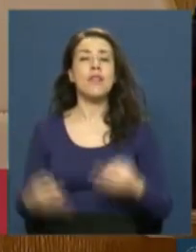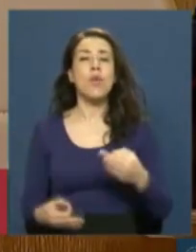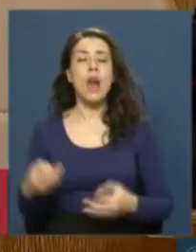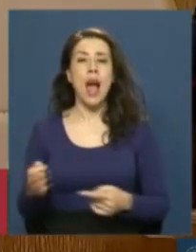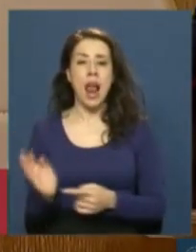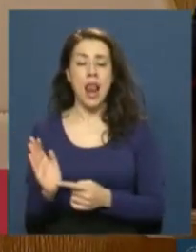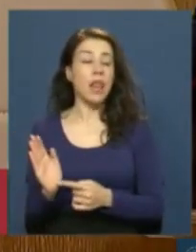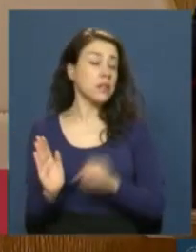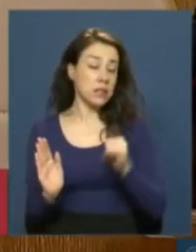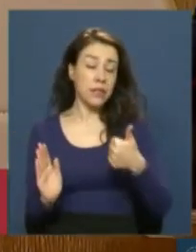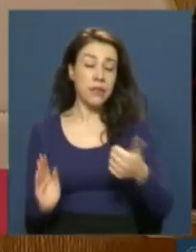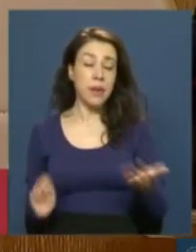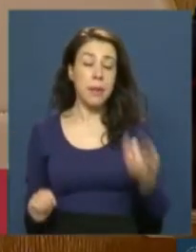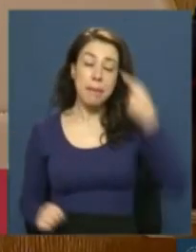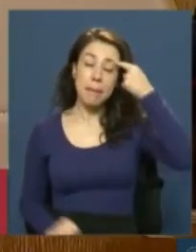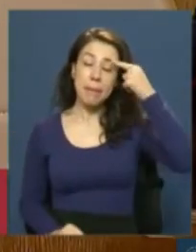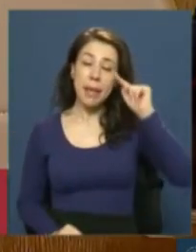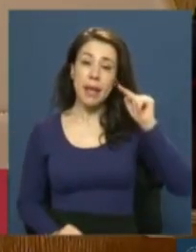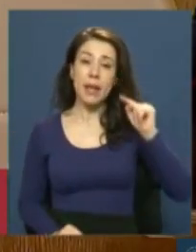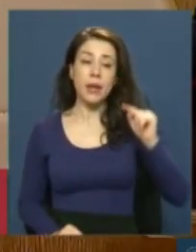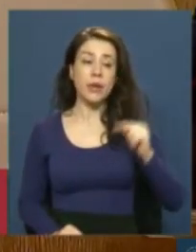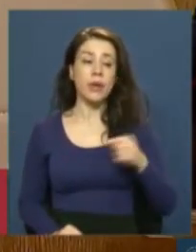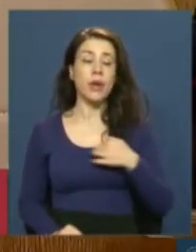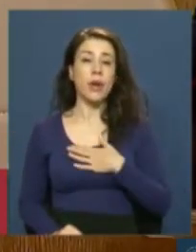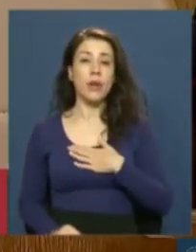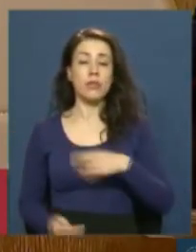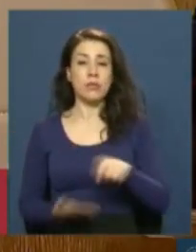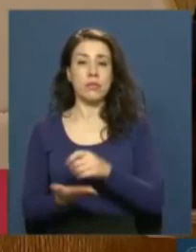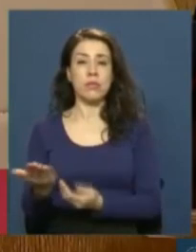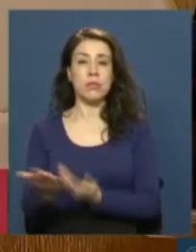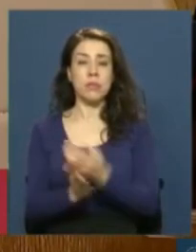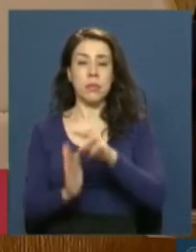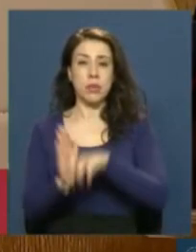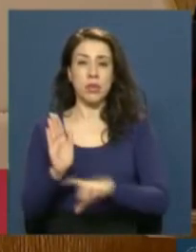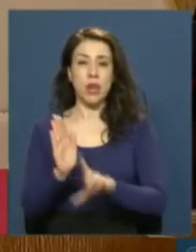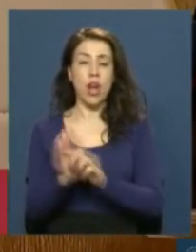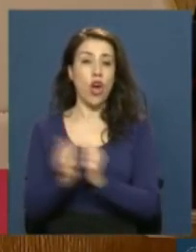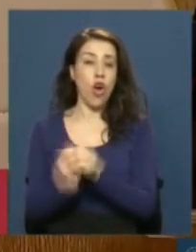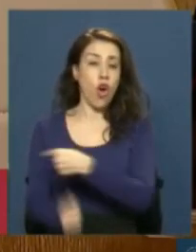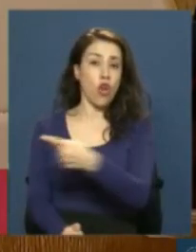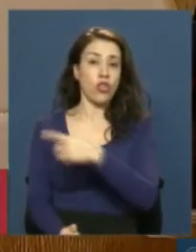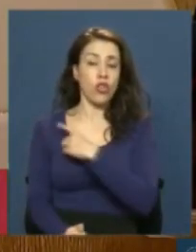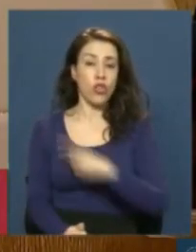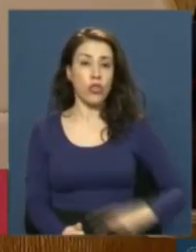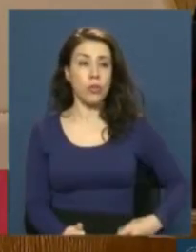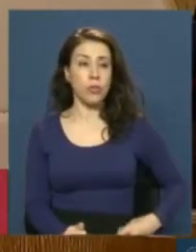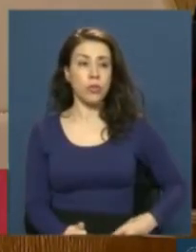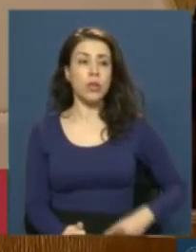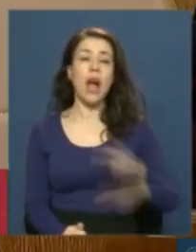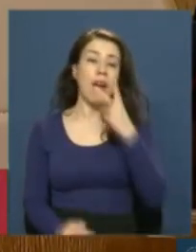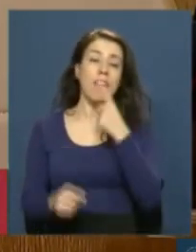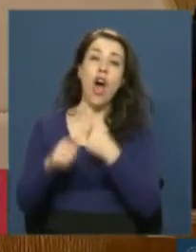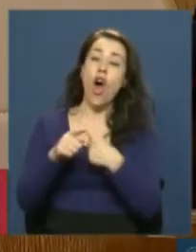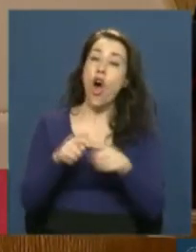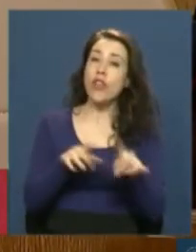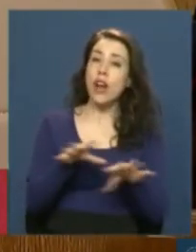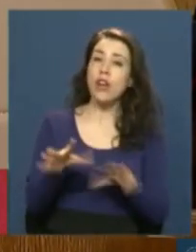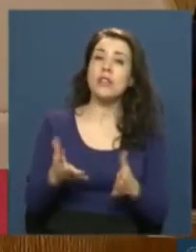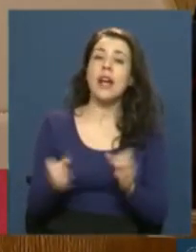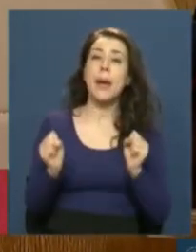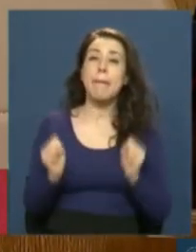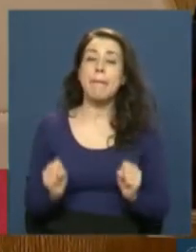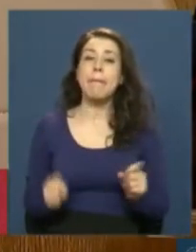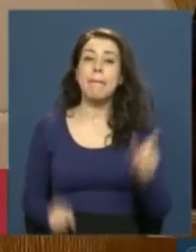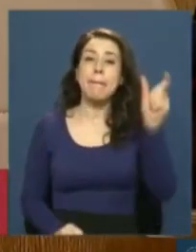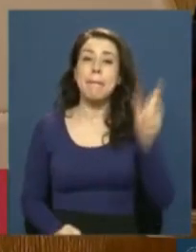que está muy bien pero créame y vamos a presentar un proyecto de ley junto a otros parlamentarios que vea la otra cara y en la capacidad